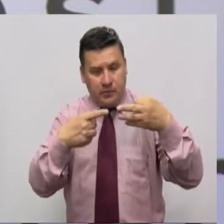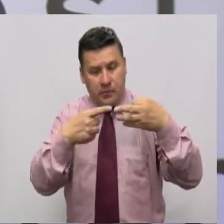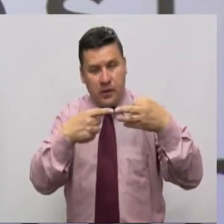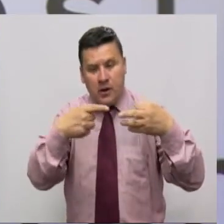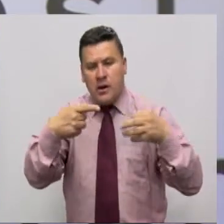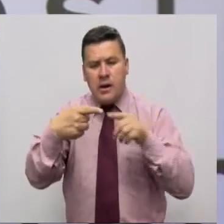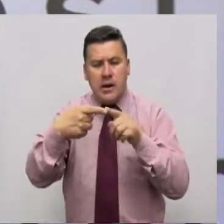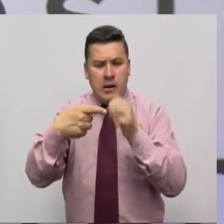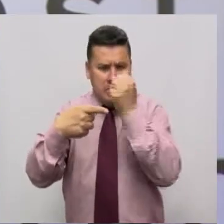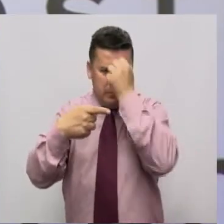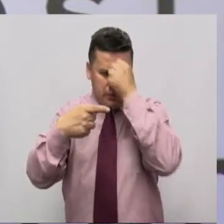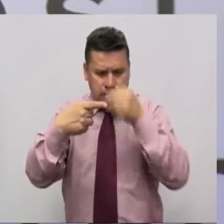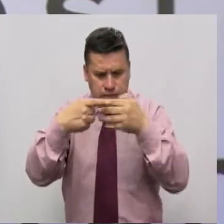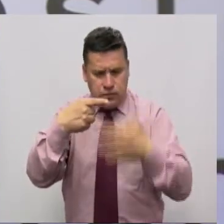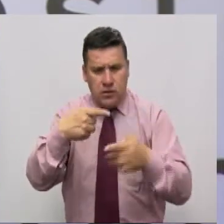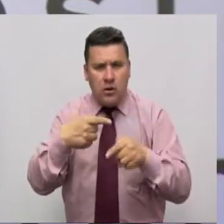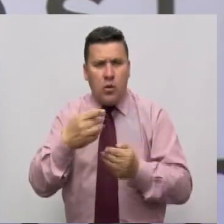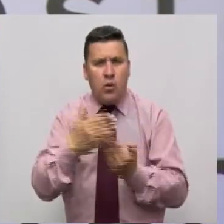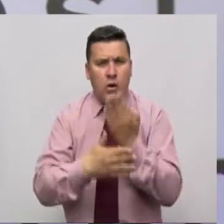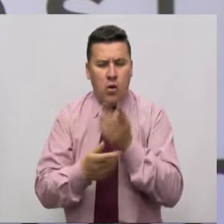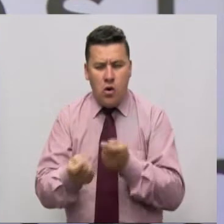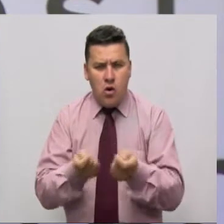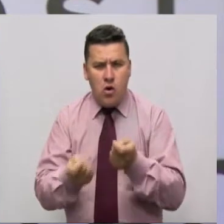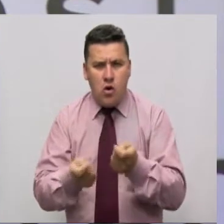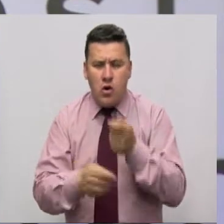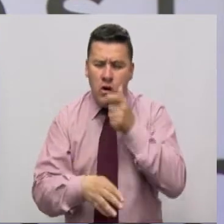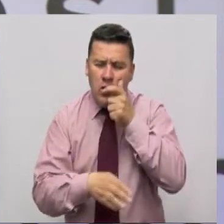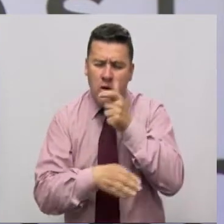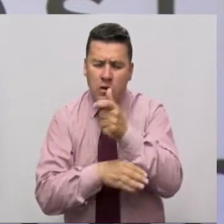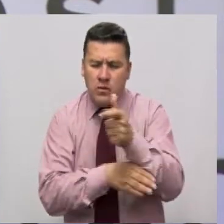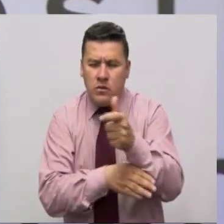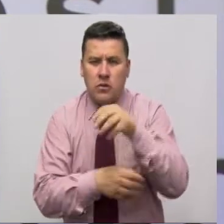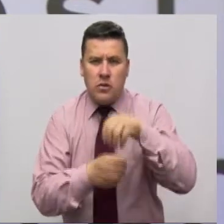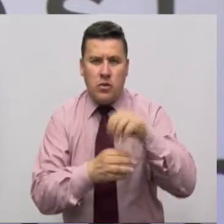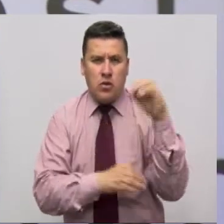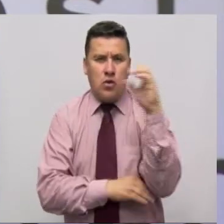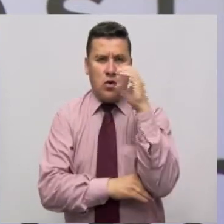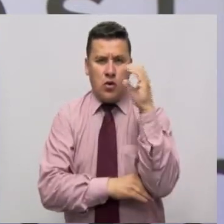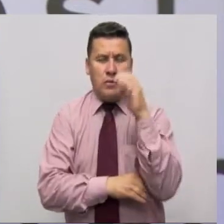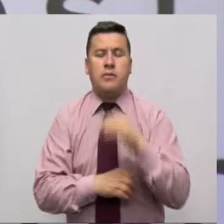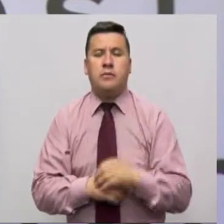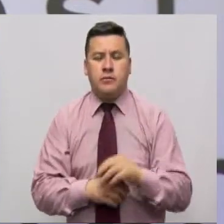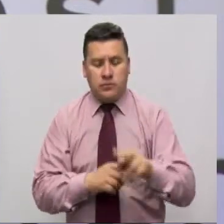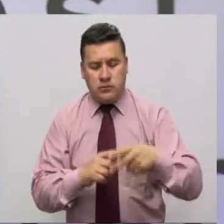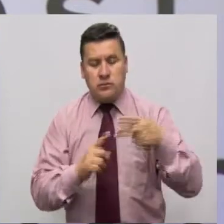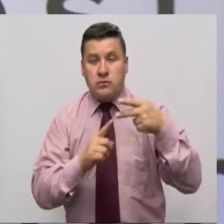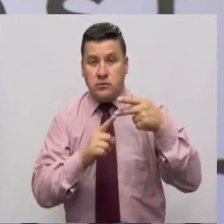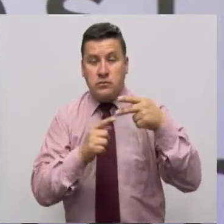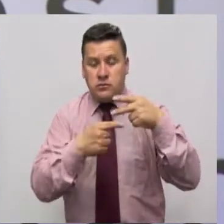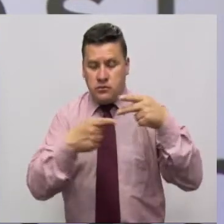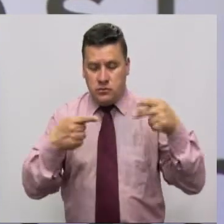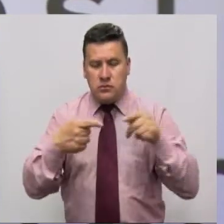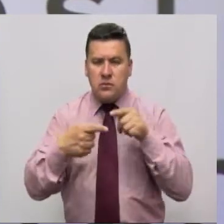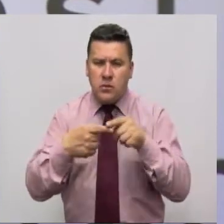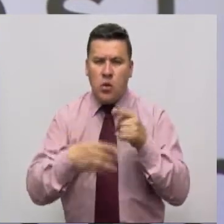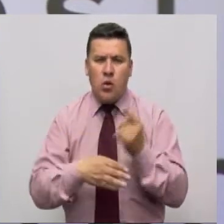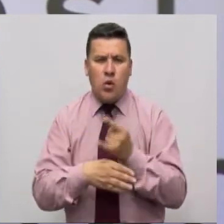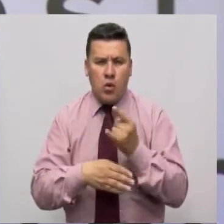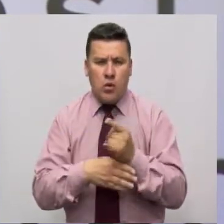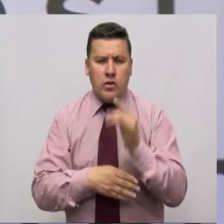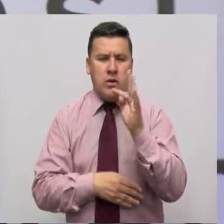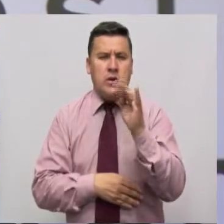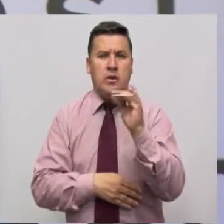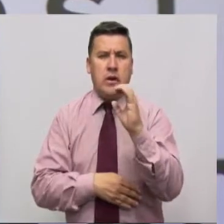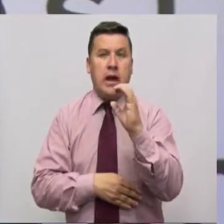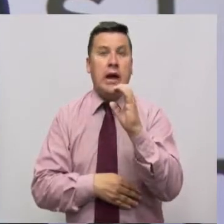primer eje, el nuevo control fiscal en Colombia. El segundo eje,